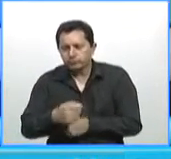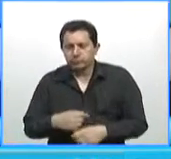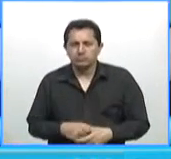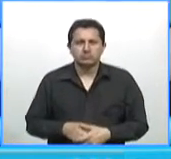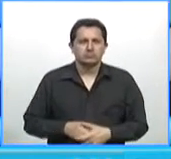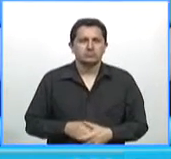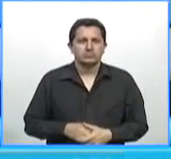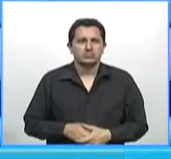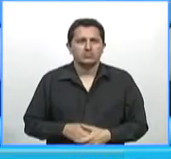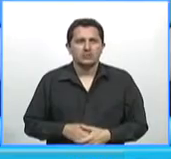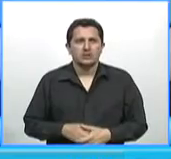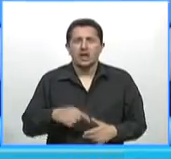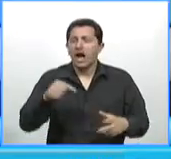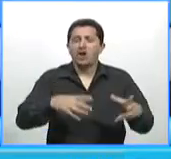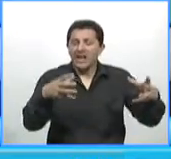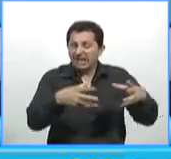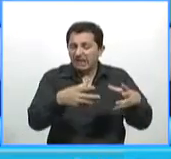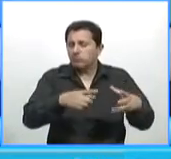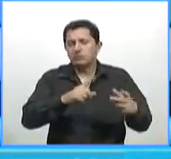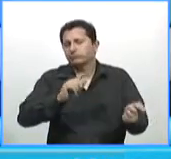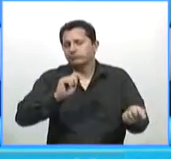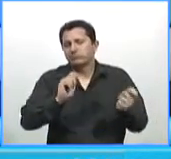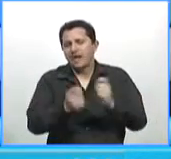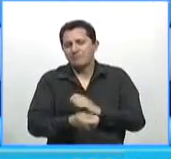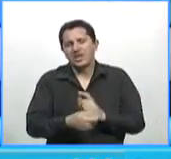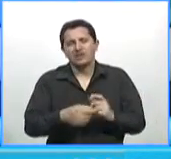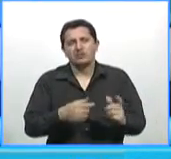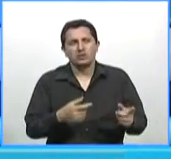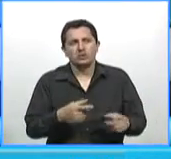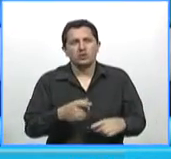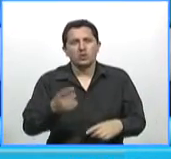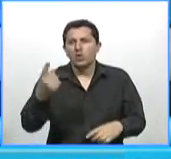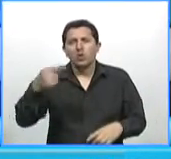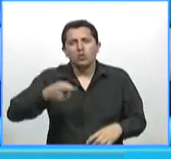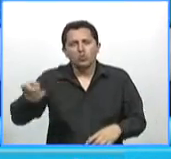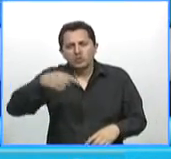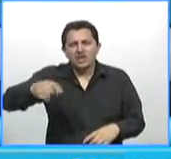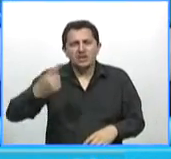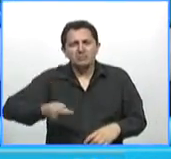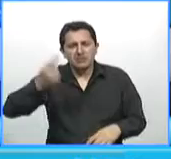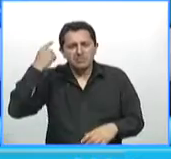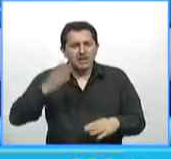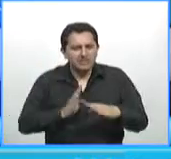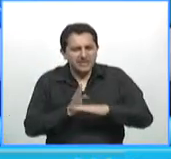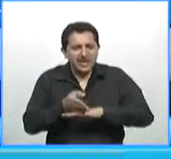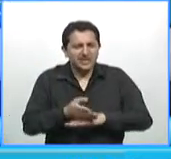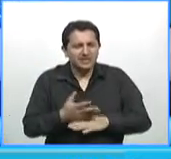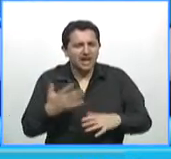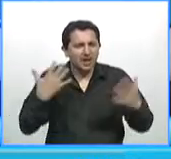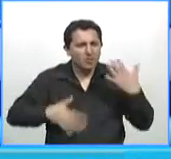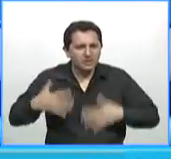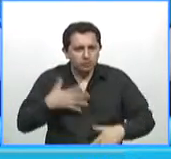Va cambiando la generación. Y la primera vez que entraron a un vestuario y ya Aymar era